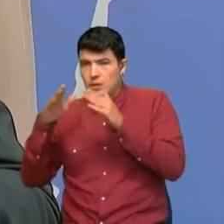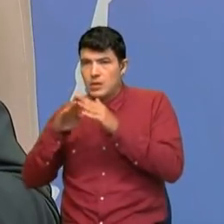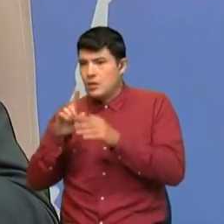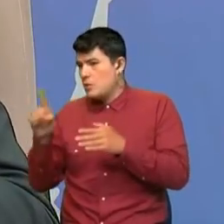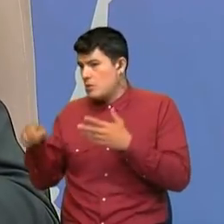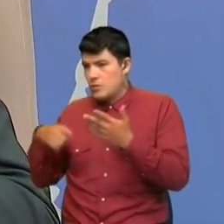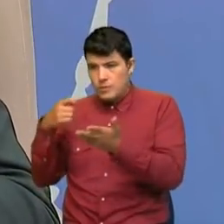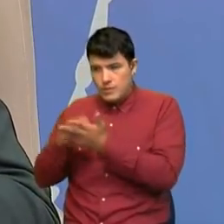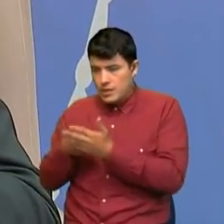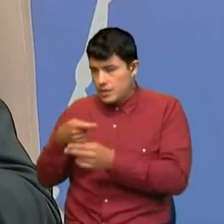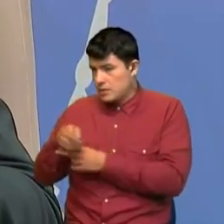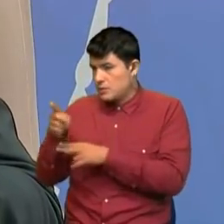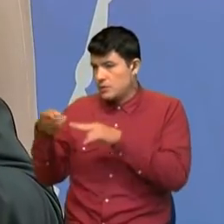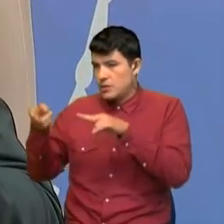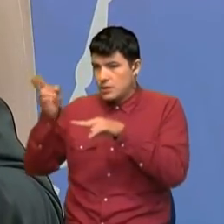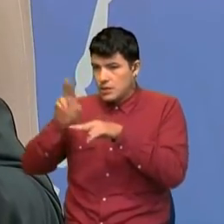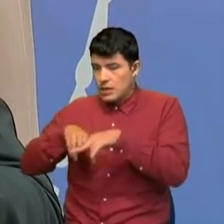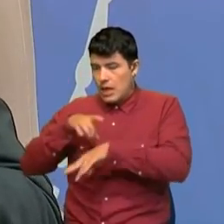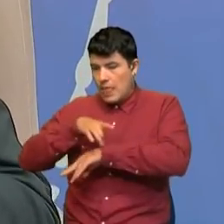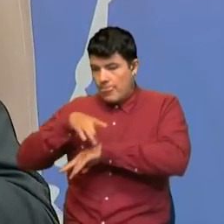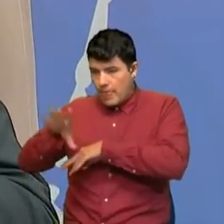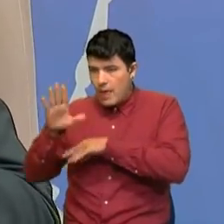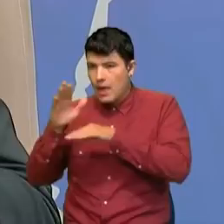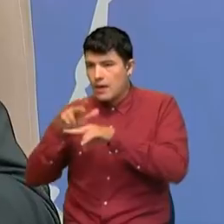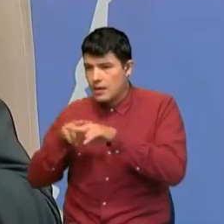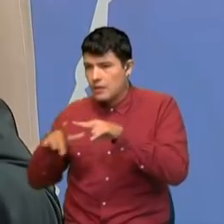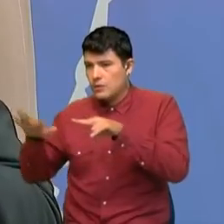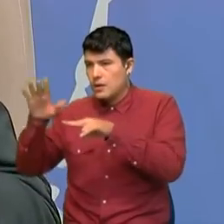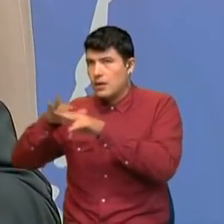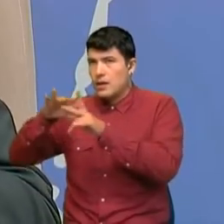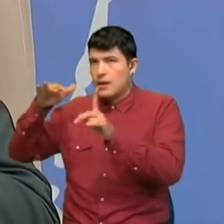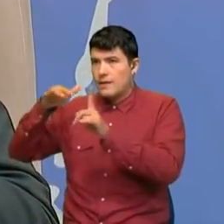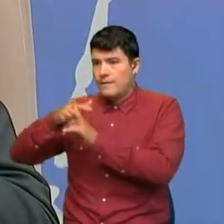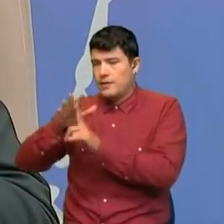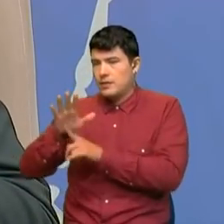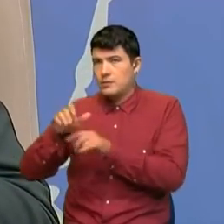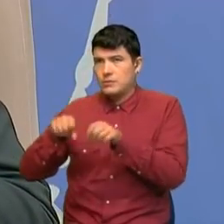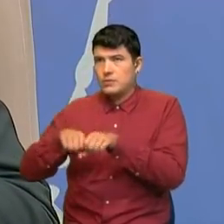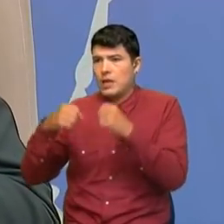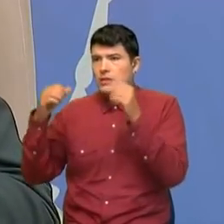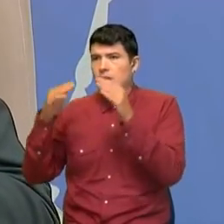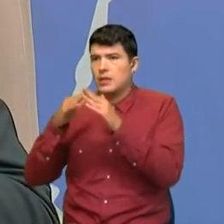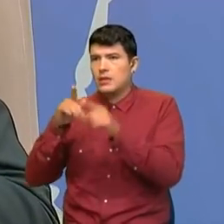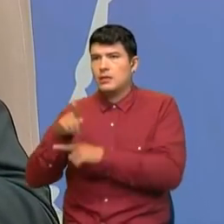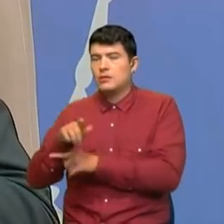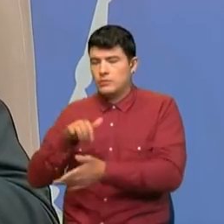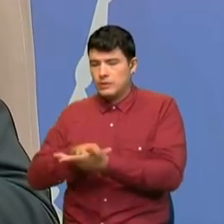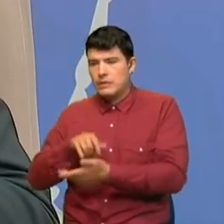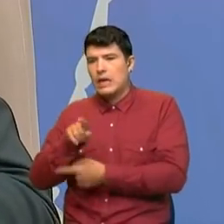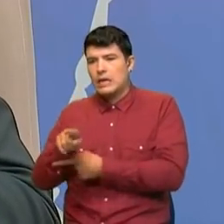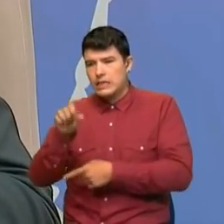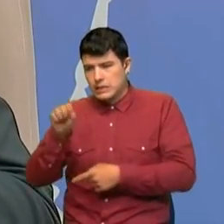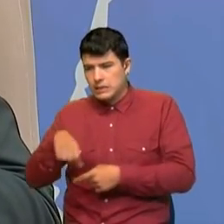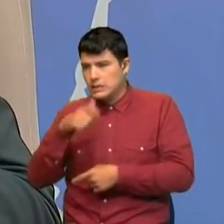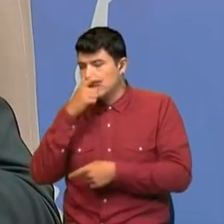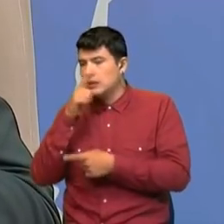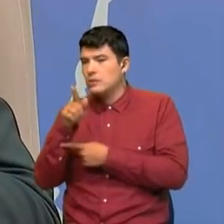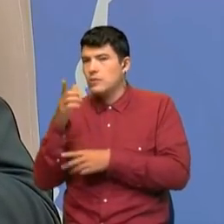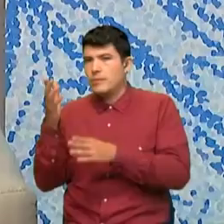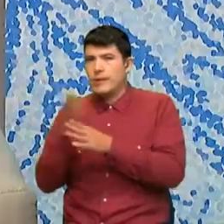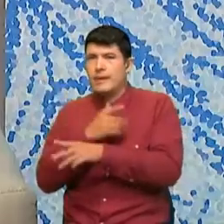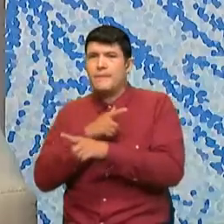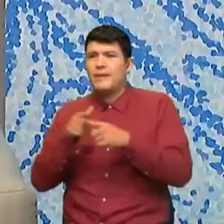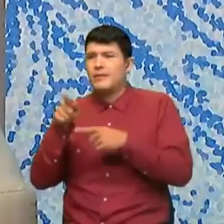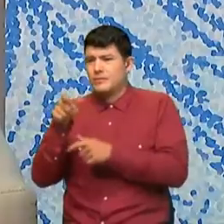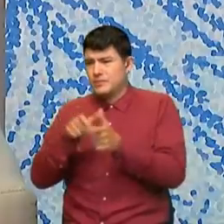pagaran impuestos, dejaran que la naturaleza le ocasionara daños como tal a los inmuebles, ahí sí habría un problema, pero como están